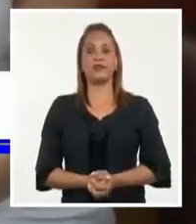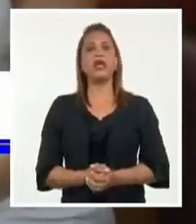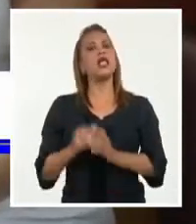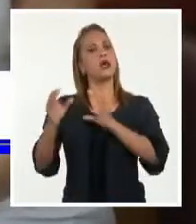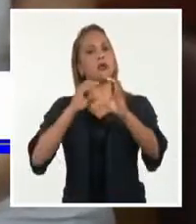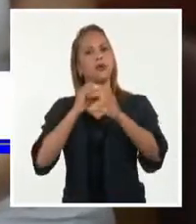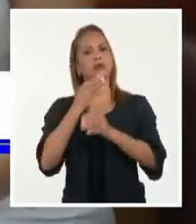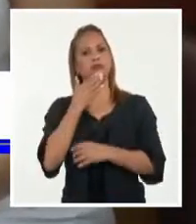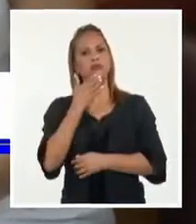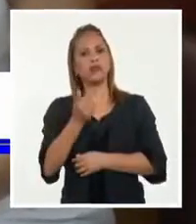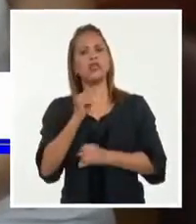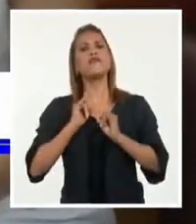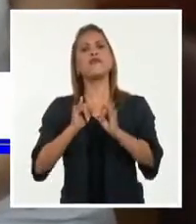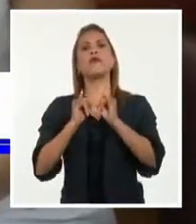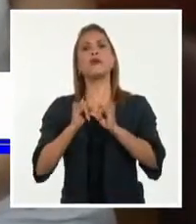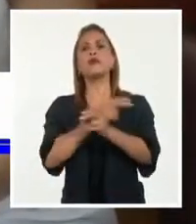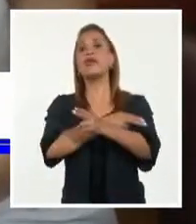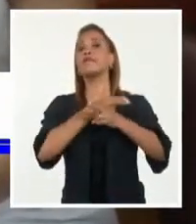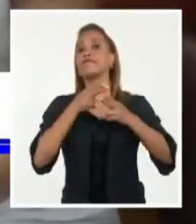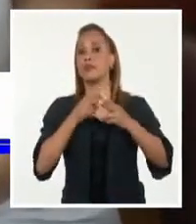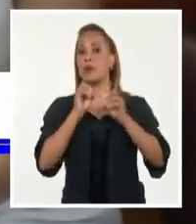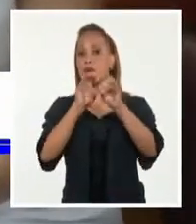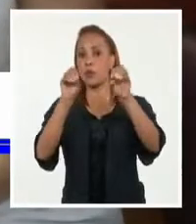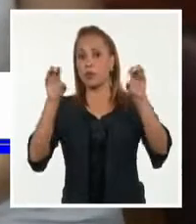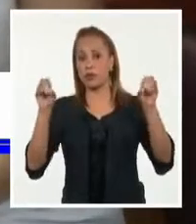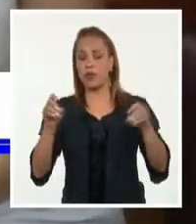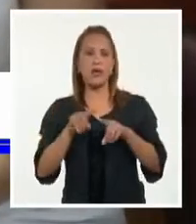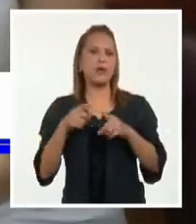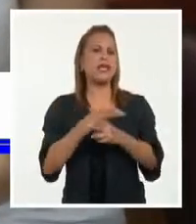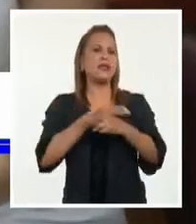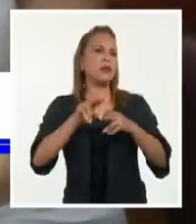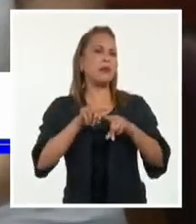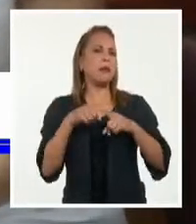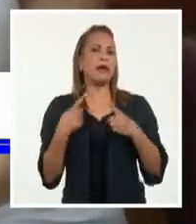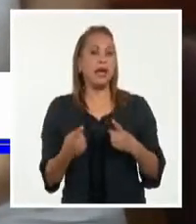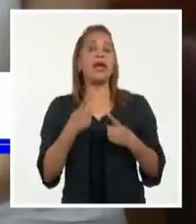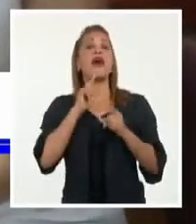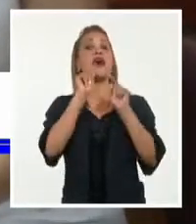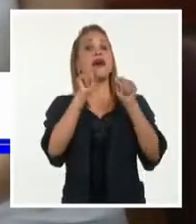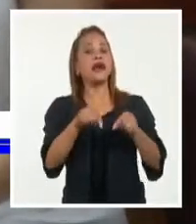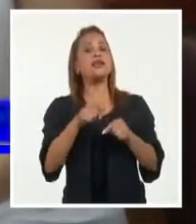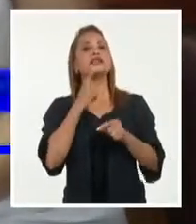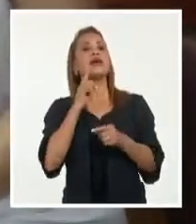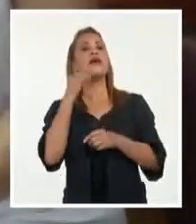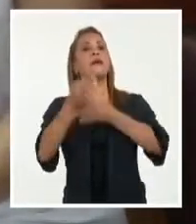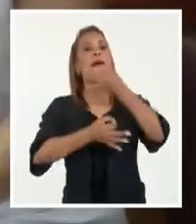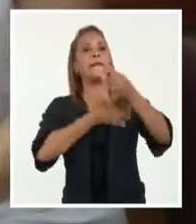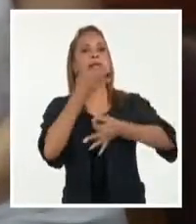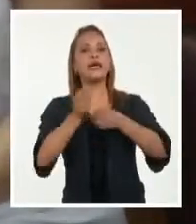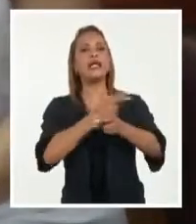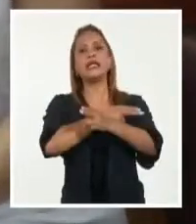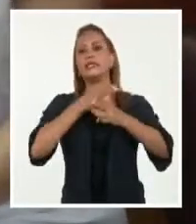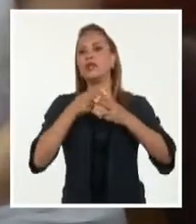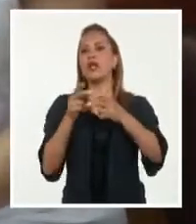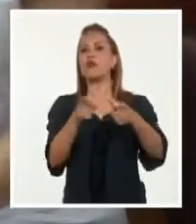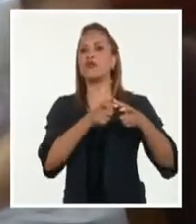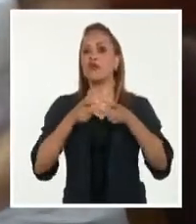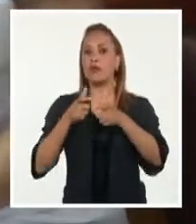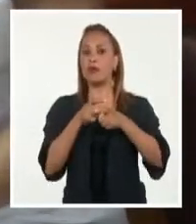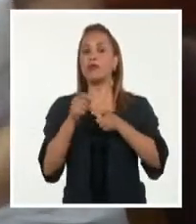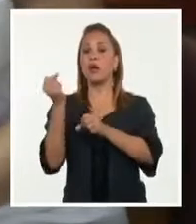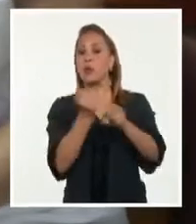la difusión de información histórica promocional histórica porque vamos a estar poniendo constantemente en la historia de la asociación de cancionero a lo largo